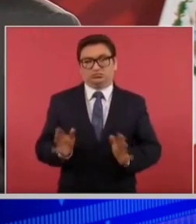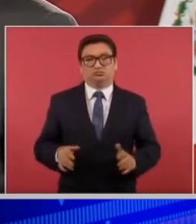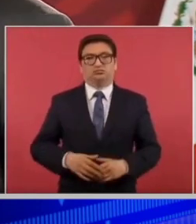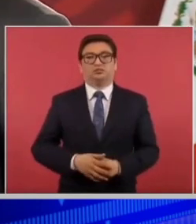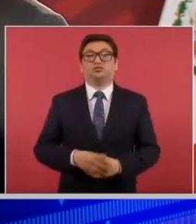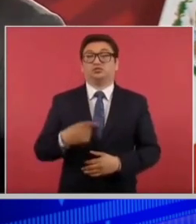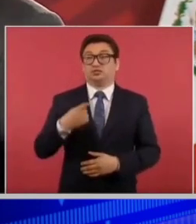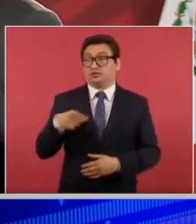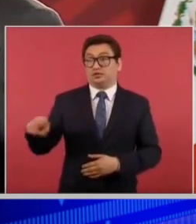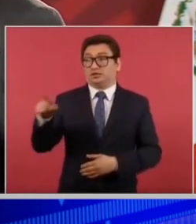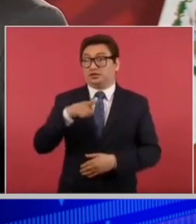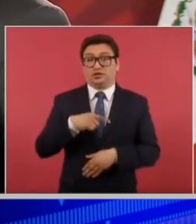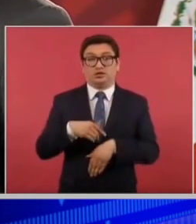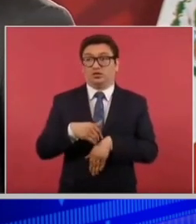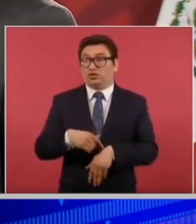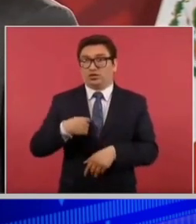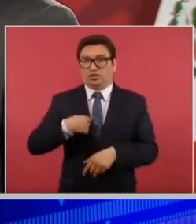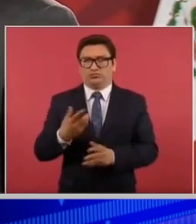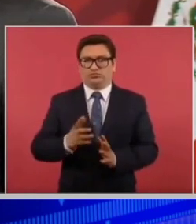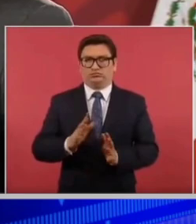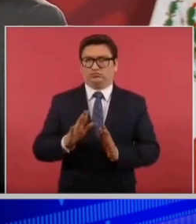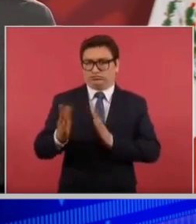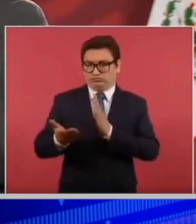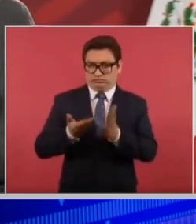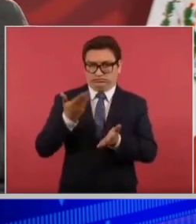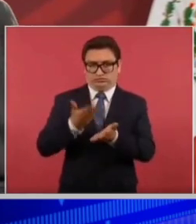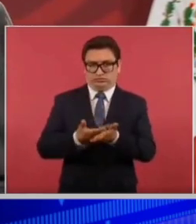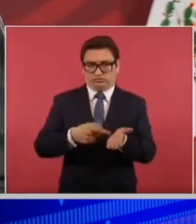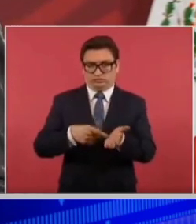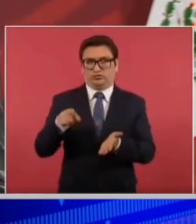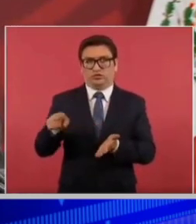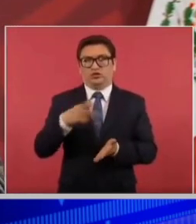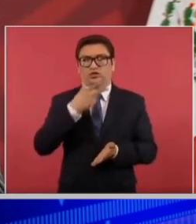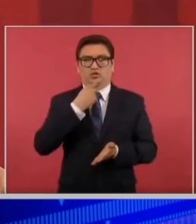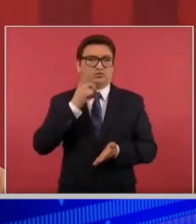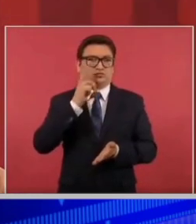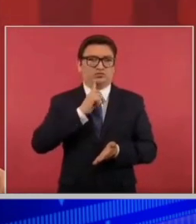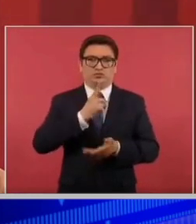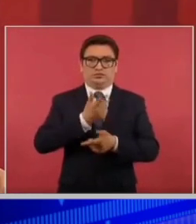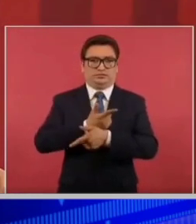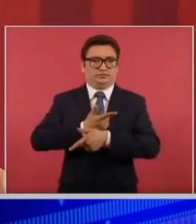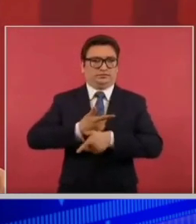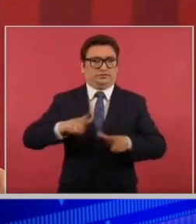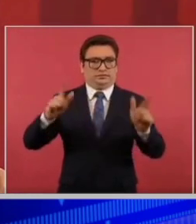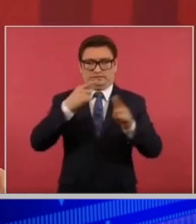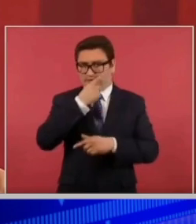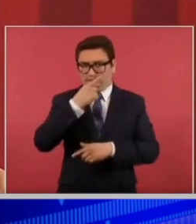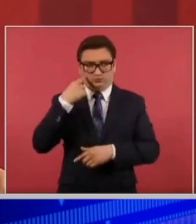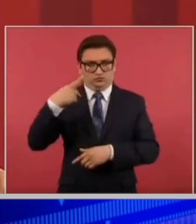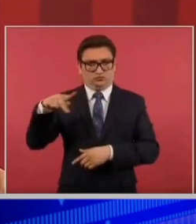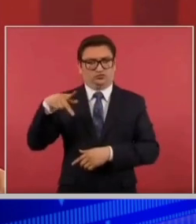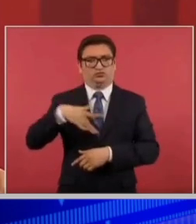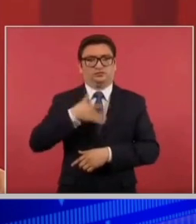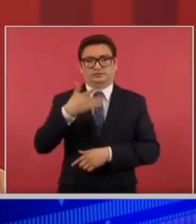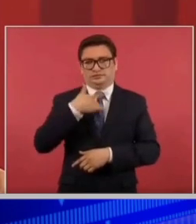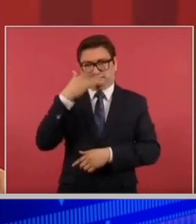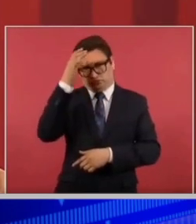yo quiero que haya mujeres y hombres libres conscientes